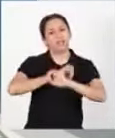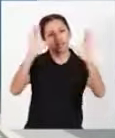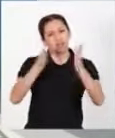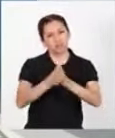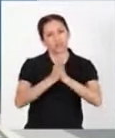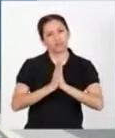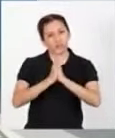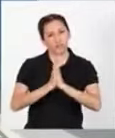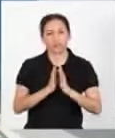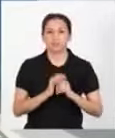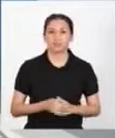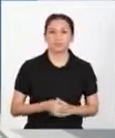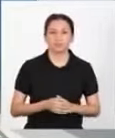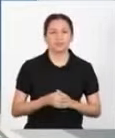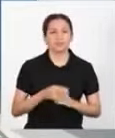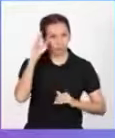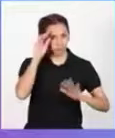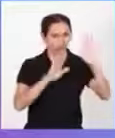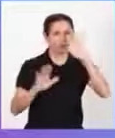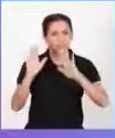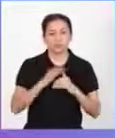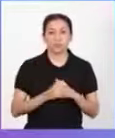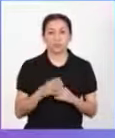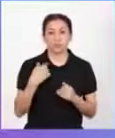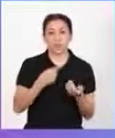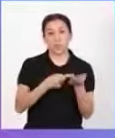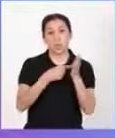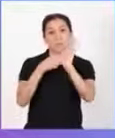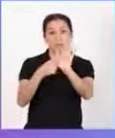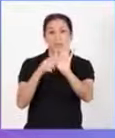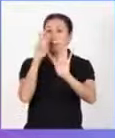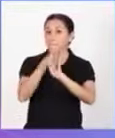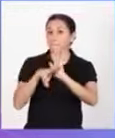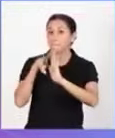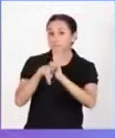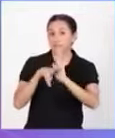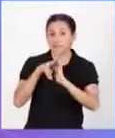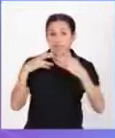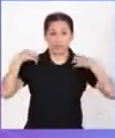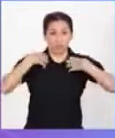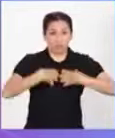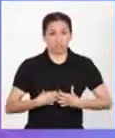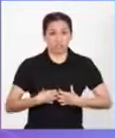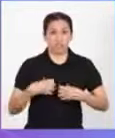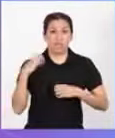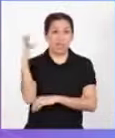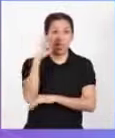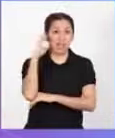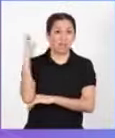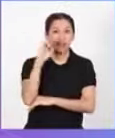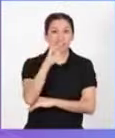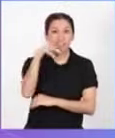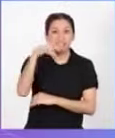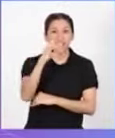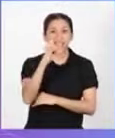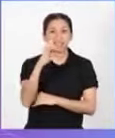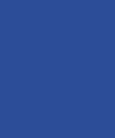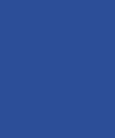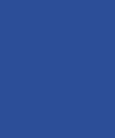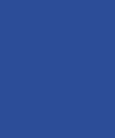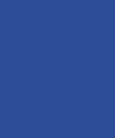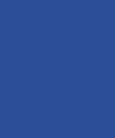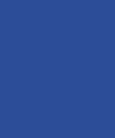cosas más claras, por favor! Con mucho gusto, mostraré el video de las mochilas para emergencia